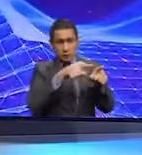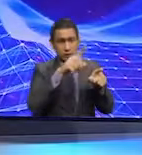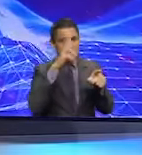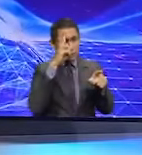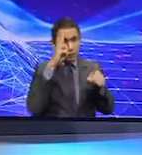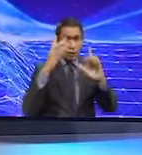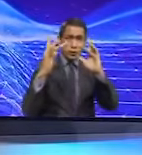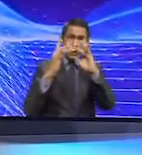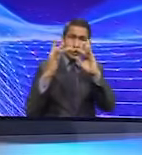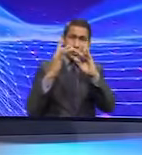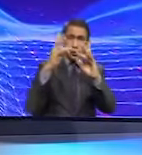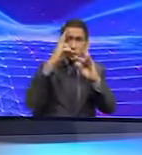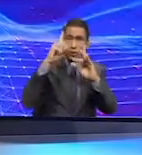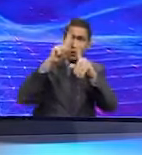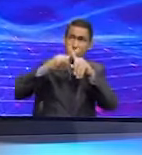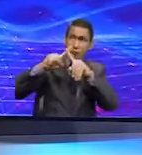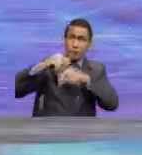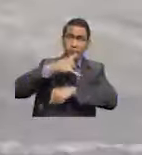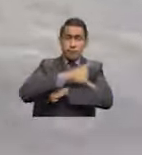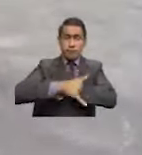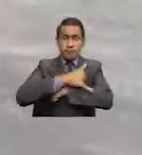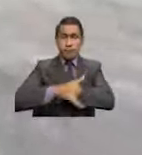internacionales.